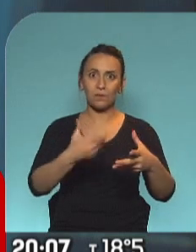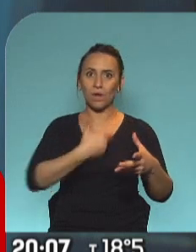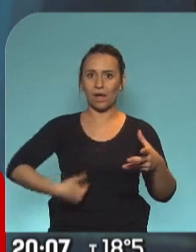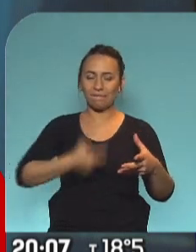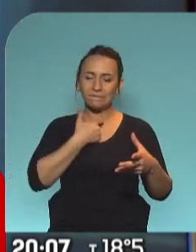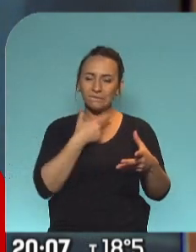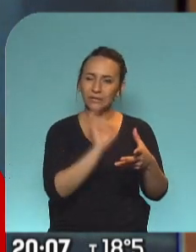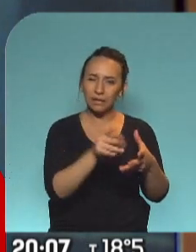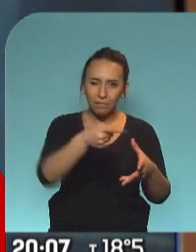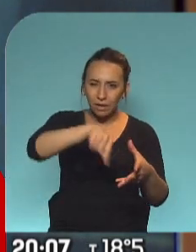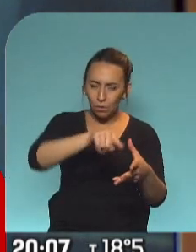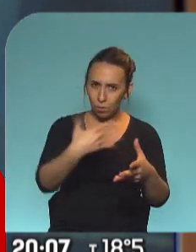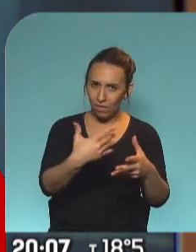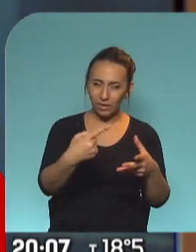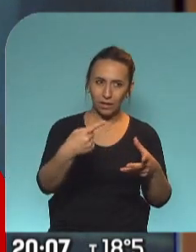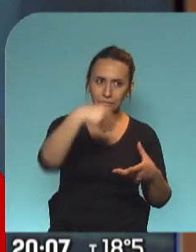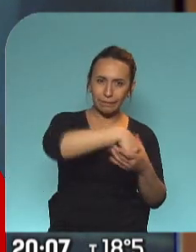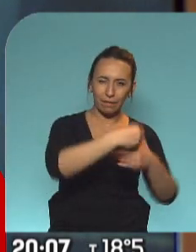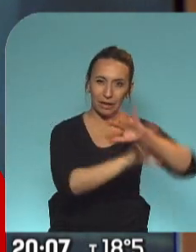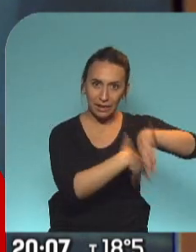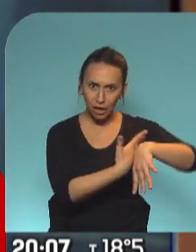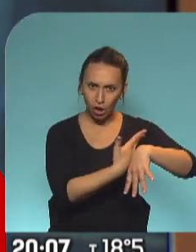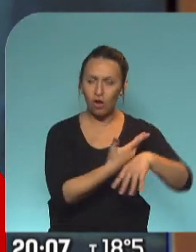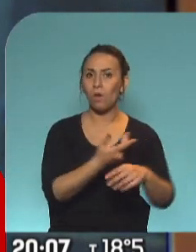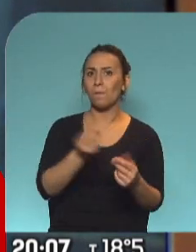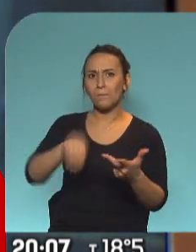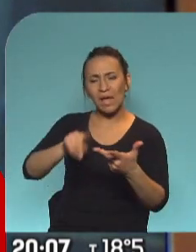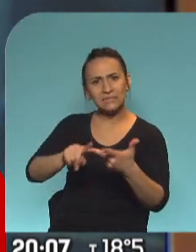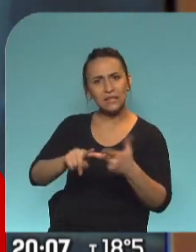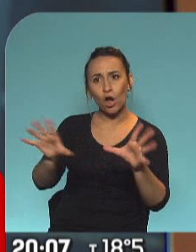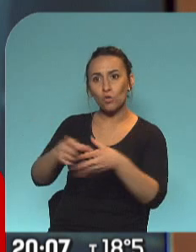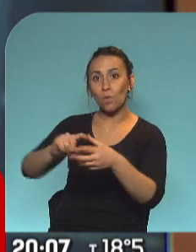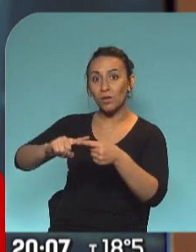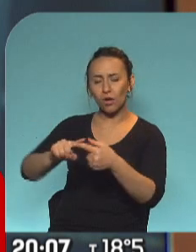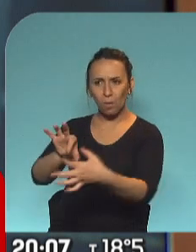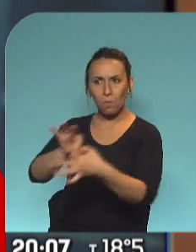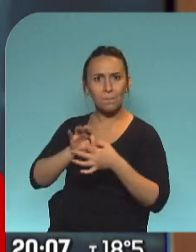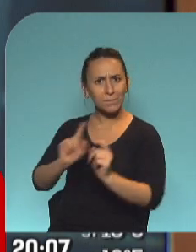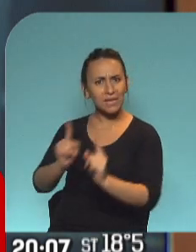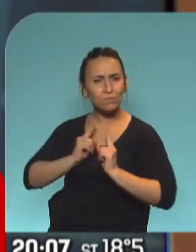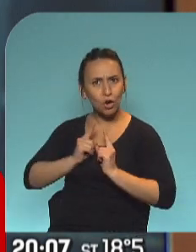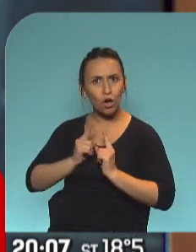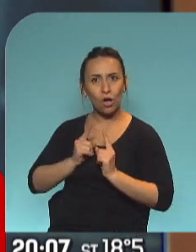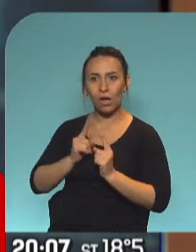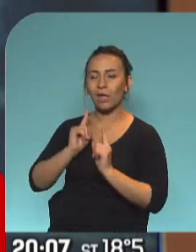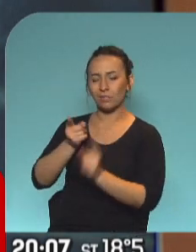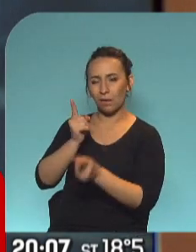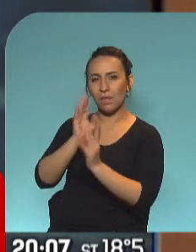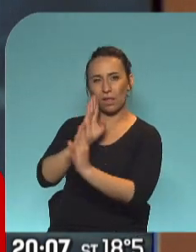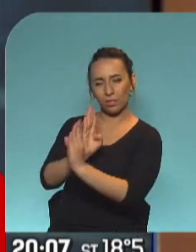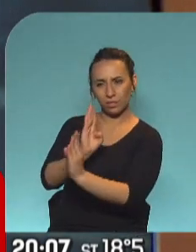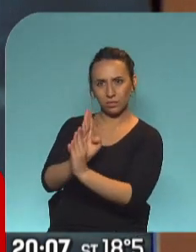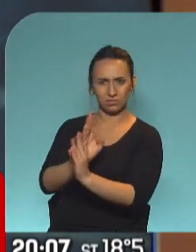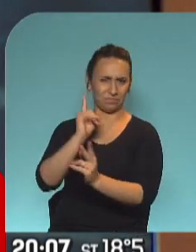incidente. Luego dirigentes del propio color, con lo cual ya eso ya era el ridículo. Esto último, si